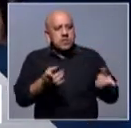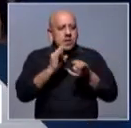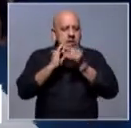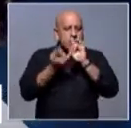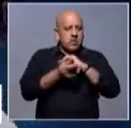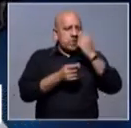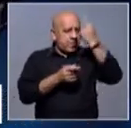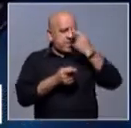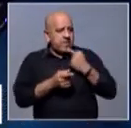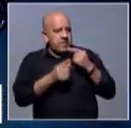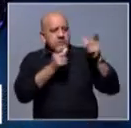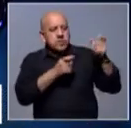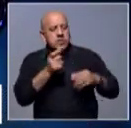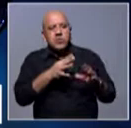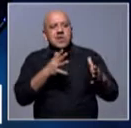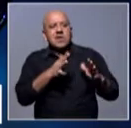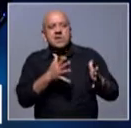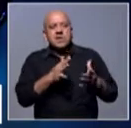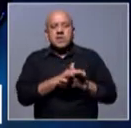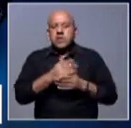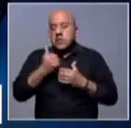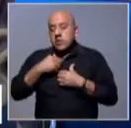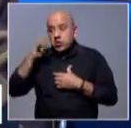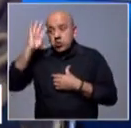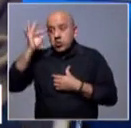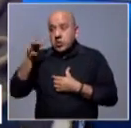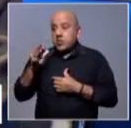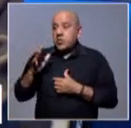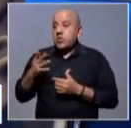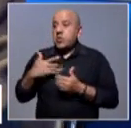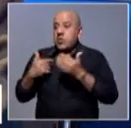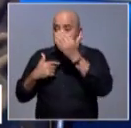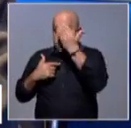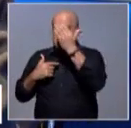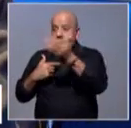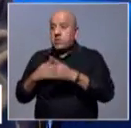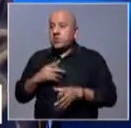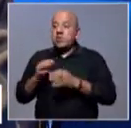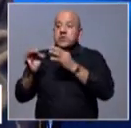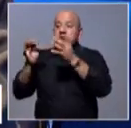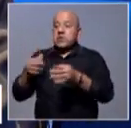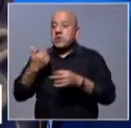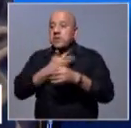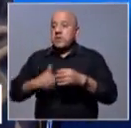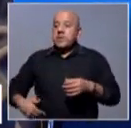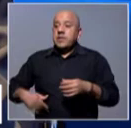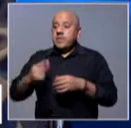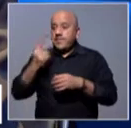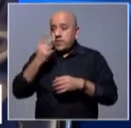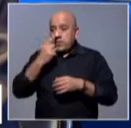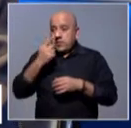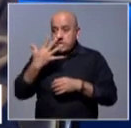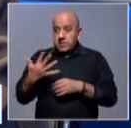los perfiles personales de quienes negocia no va más allá no yo creo que a ver el frente cuando llega el gobierno en el 2005